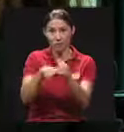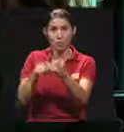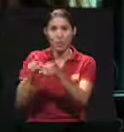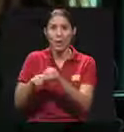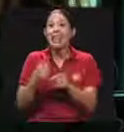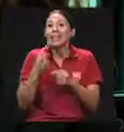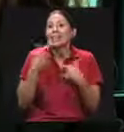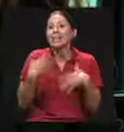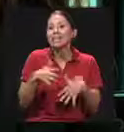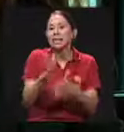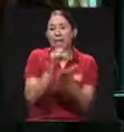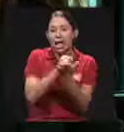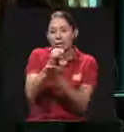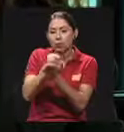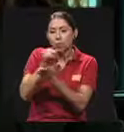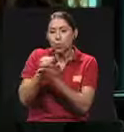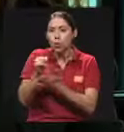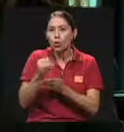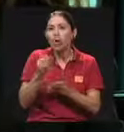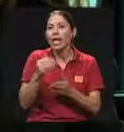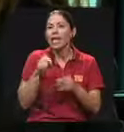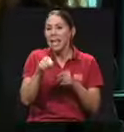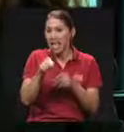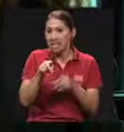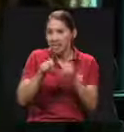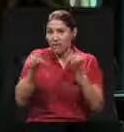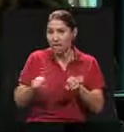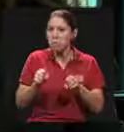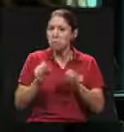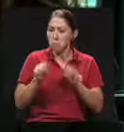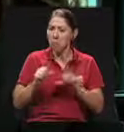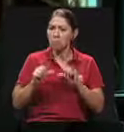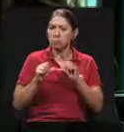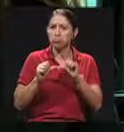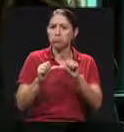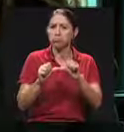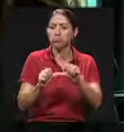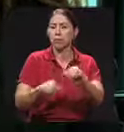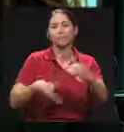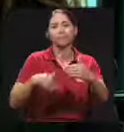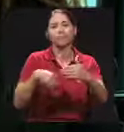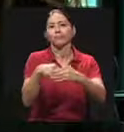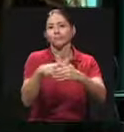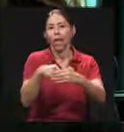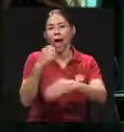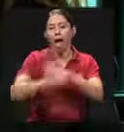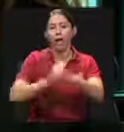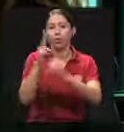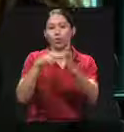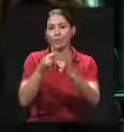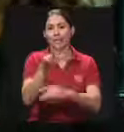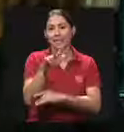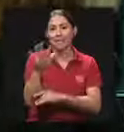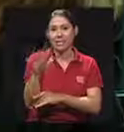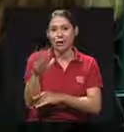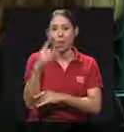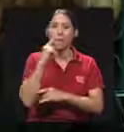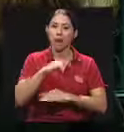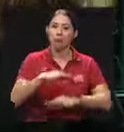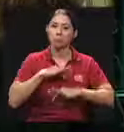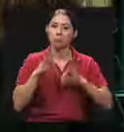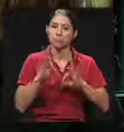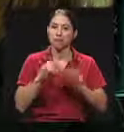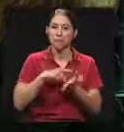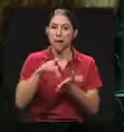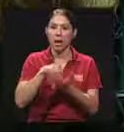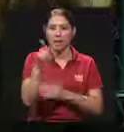que hay factibilidad de que el régimen esté funcionando, que tenga la reserva económica necesaria para solventar las necesidades de